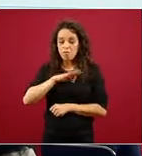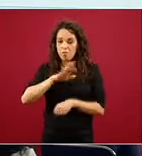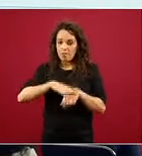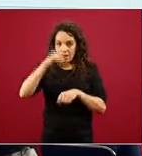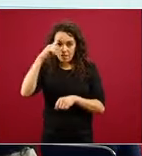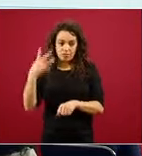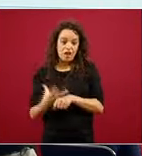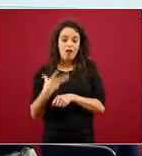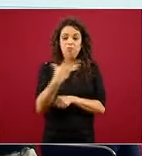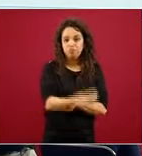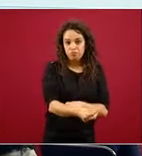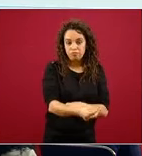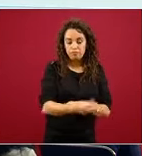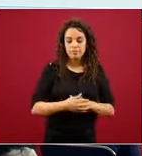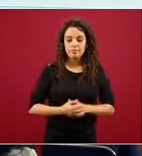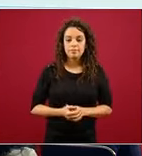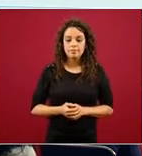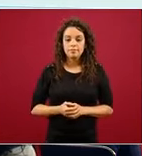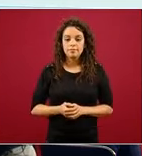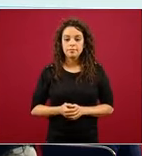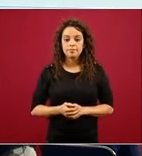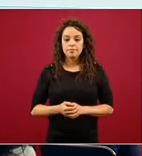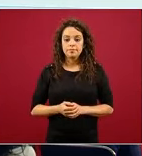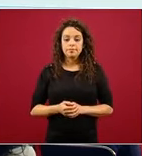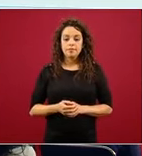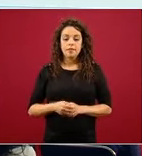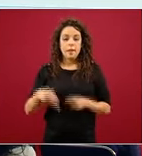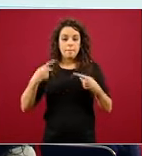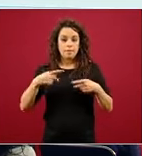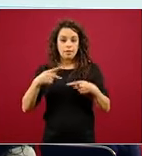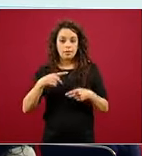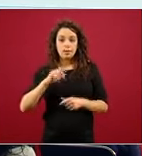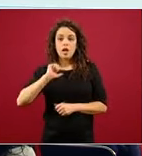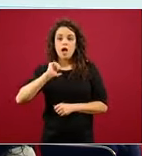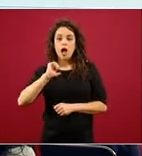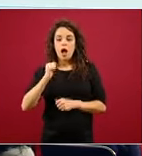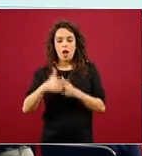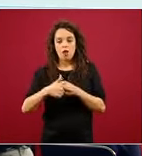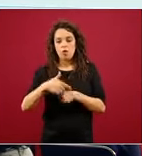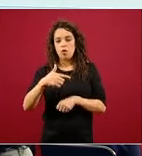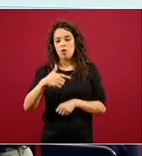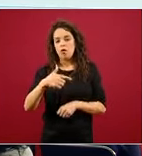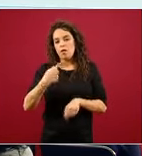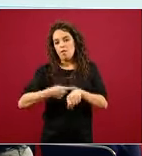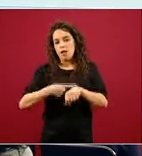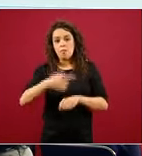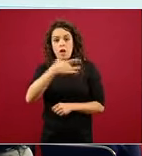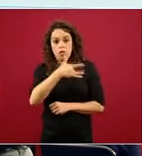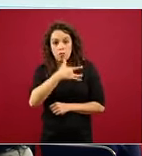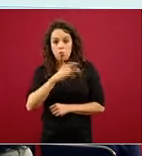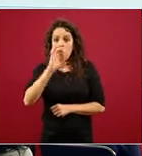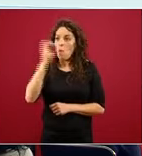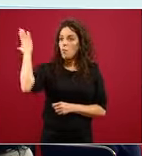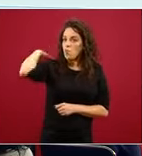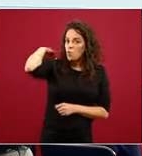cuenta. Por ahí pongo también personas que tienen alguna enfermedad cardíaca, personas que tienen enfermedades